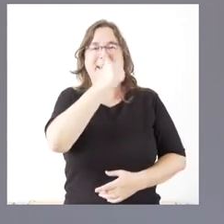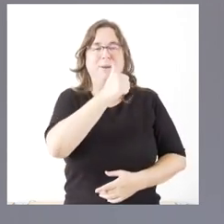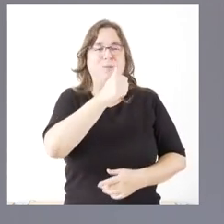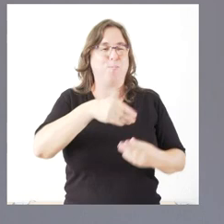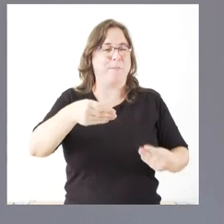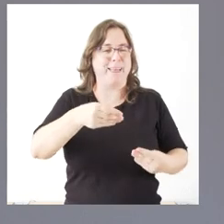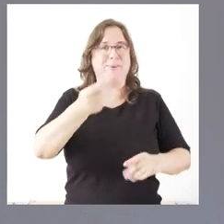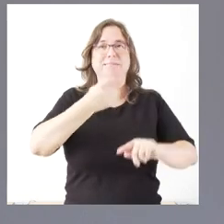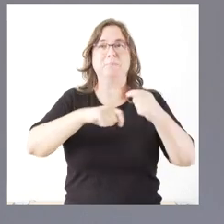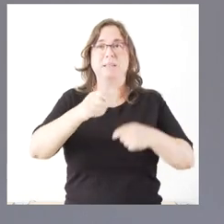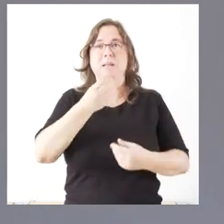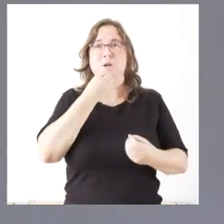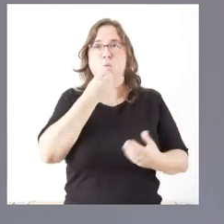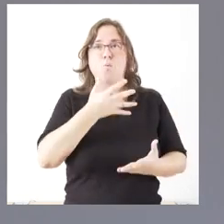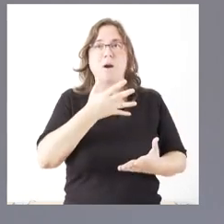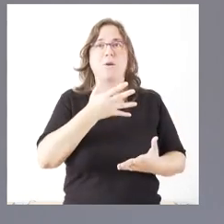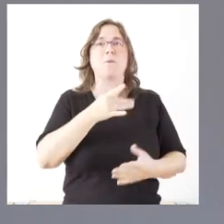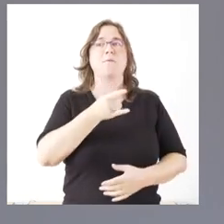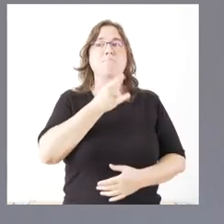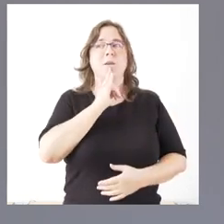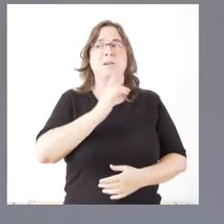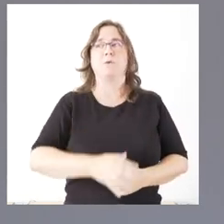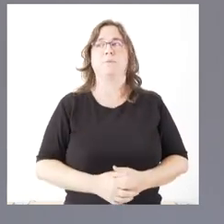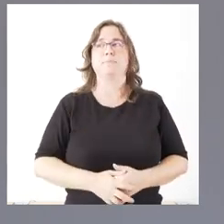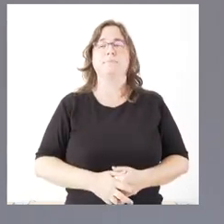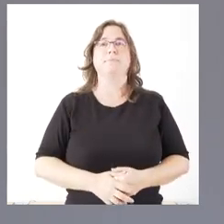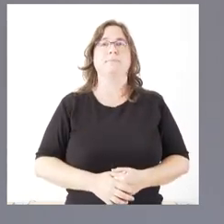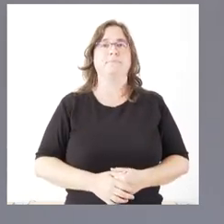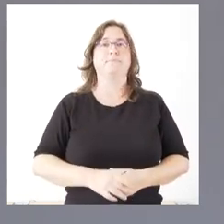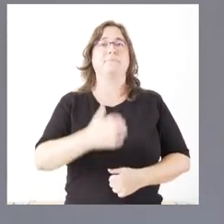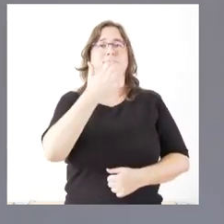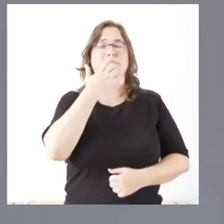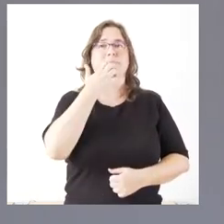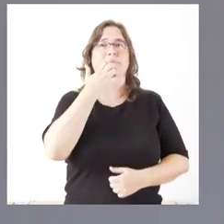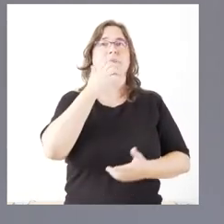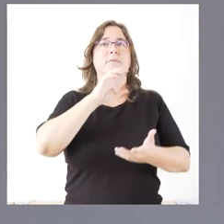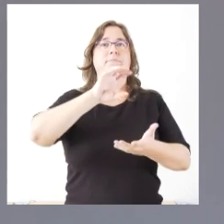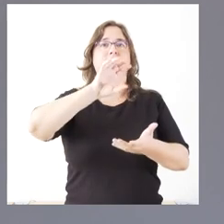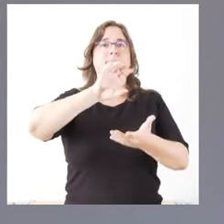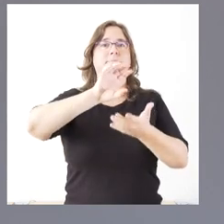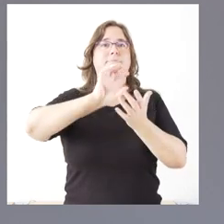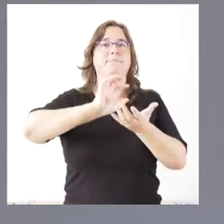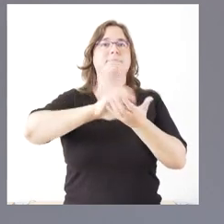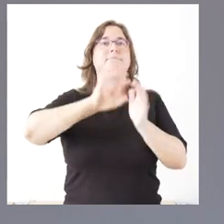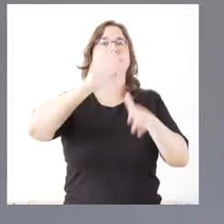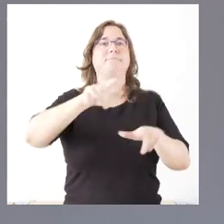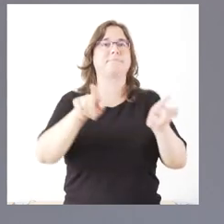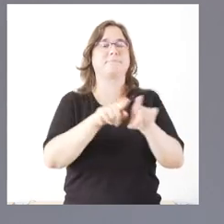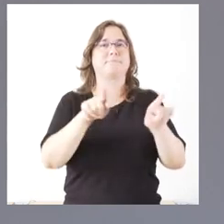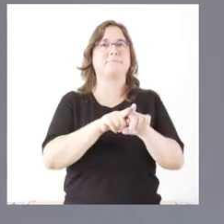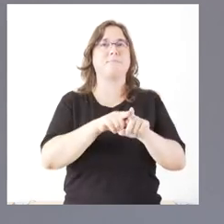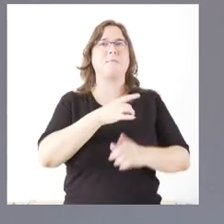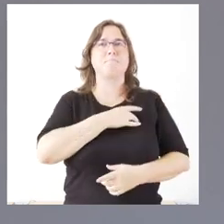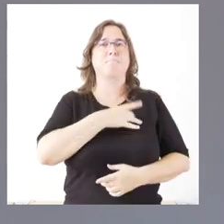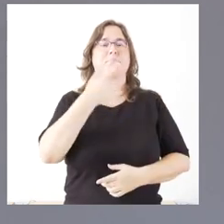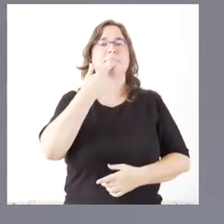vende, ¿no? Pero al final no está mal que no solamente los vamos nosotros, sino que en el conjunto de Castilla y León conozcan nuestros productos, que son de la máxima calidad